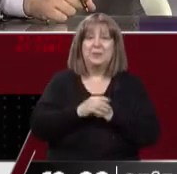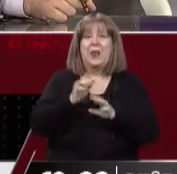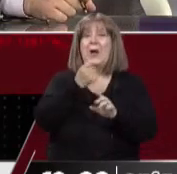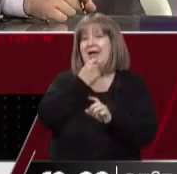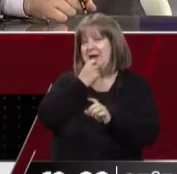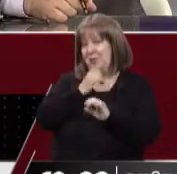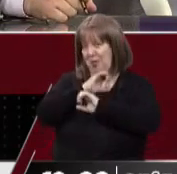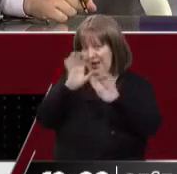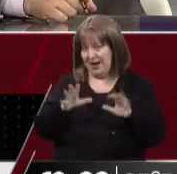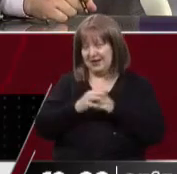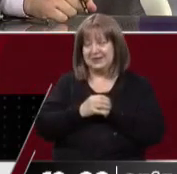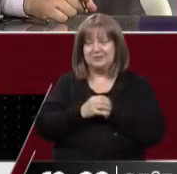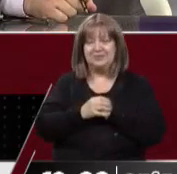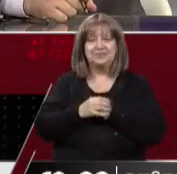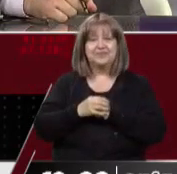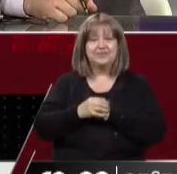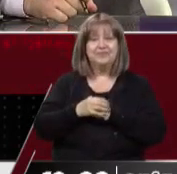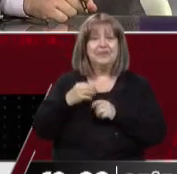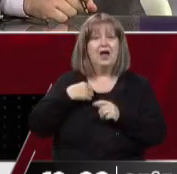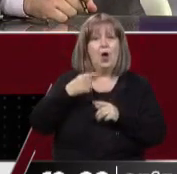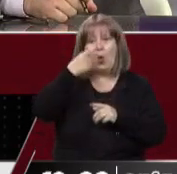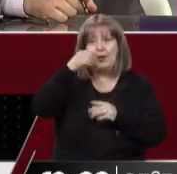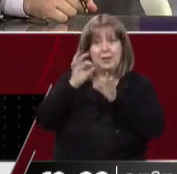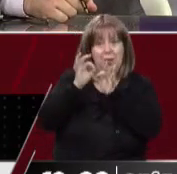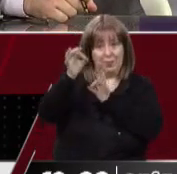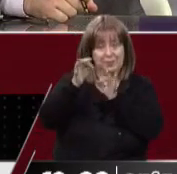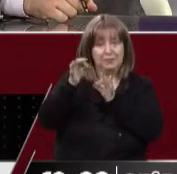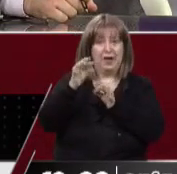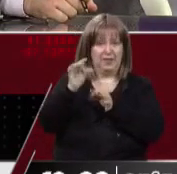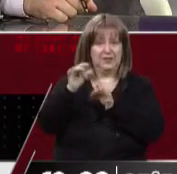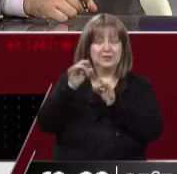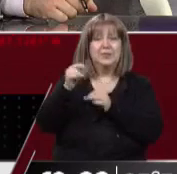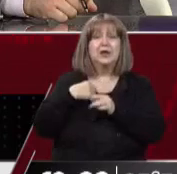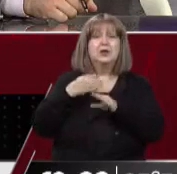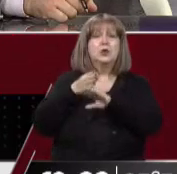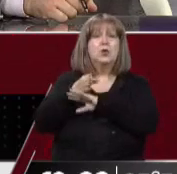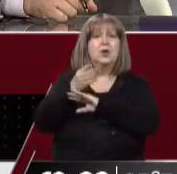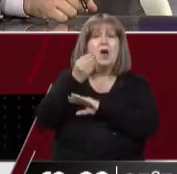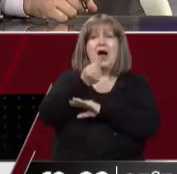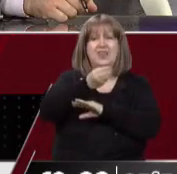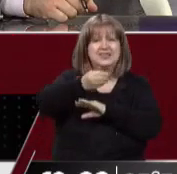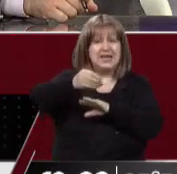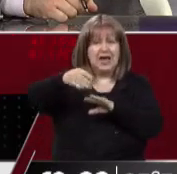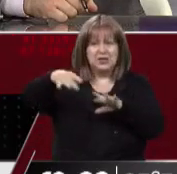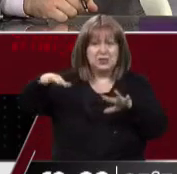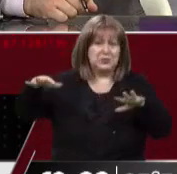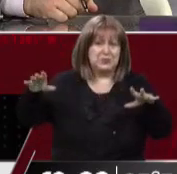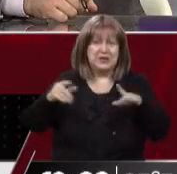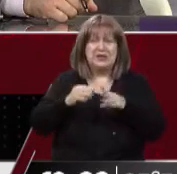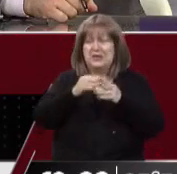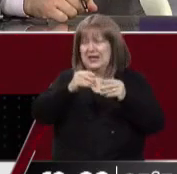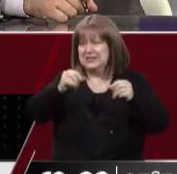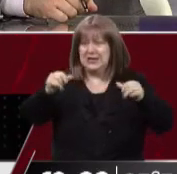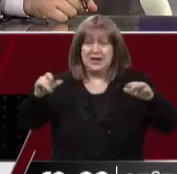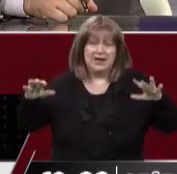ejemplo claro, sí, claro, claro que nos pasó en el último tramo que fue el más duro. Nosotros cruzamos el desierto de Arabia Saudita, puro